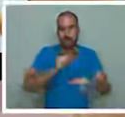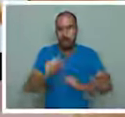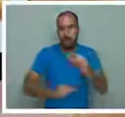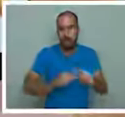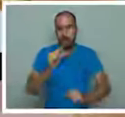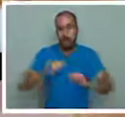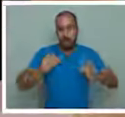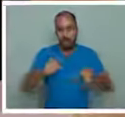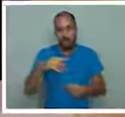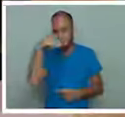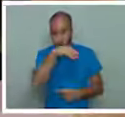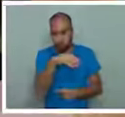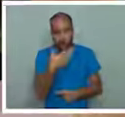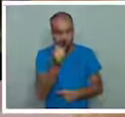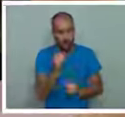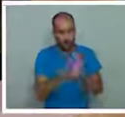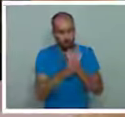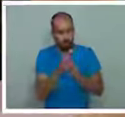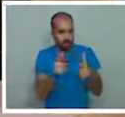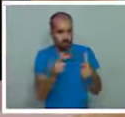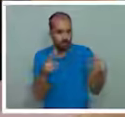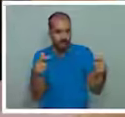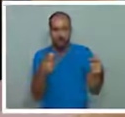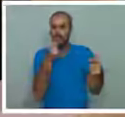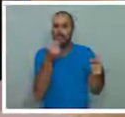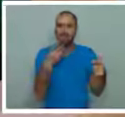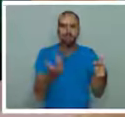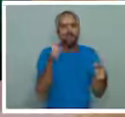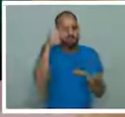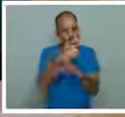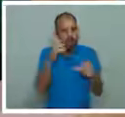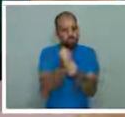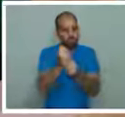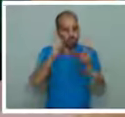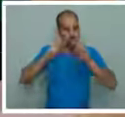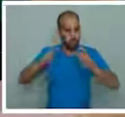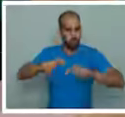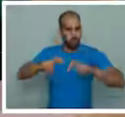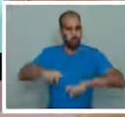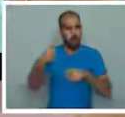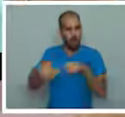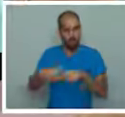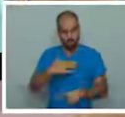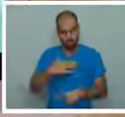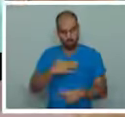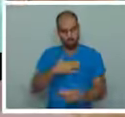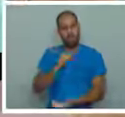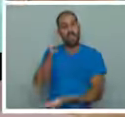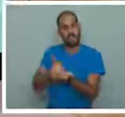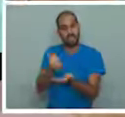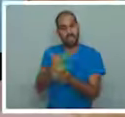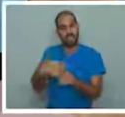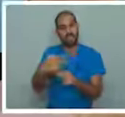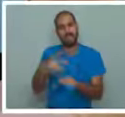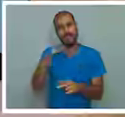la base científica y técnica que cuenta el syma gt ayudando al desarrollo de cada una de las formas que tenemos nosotros de producción